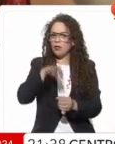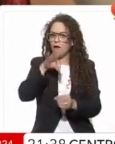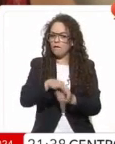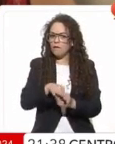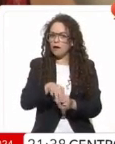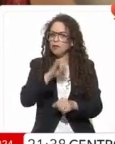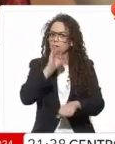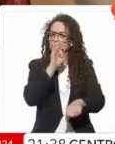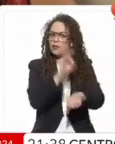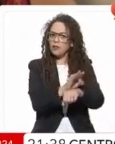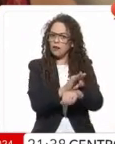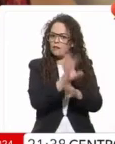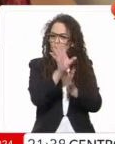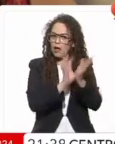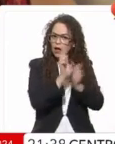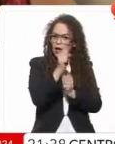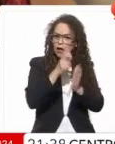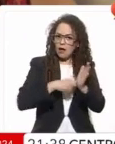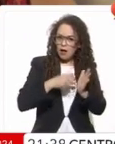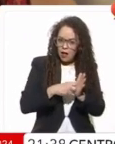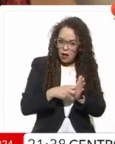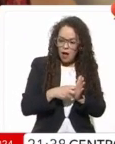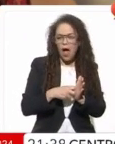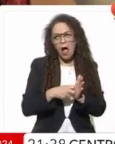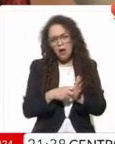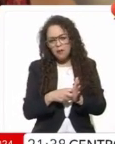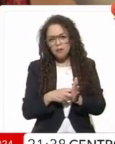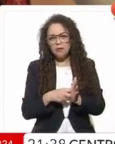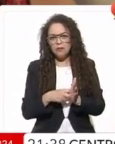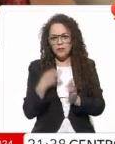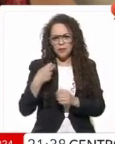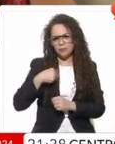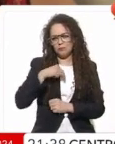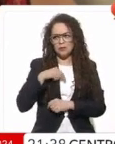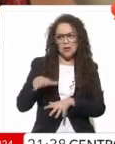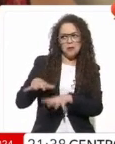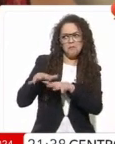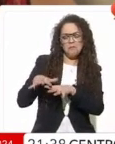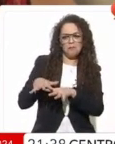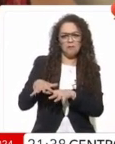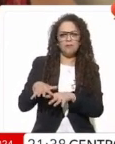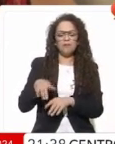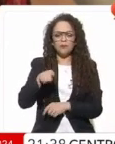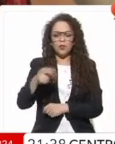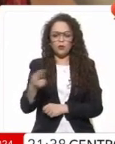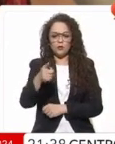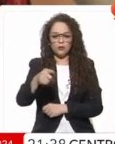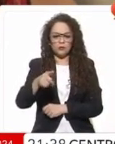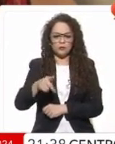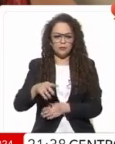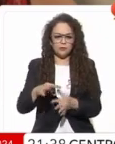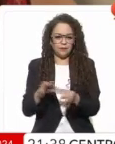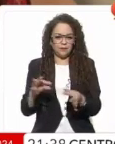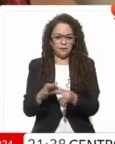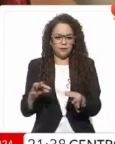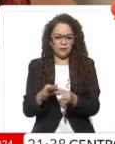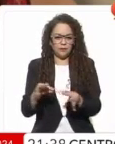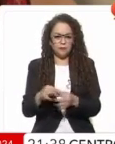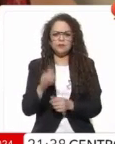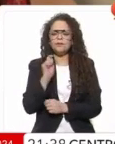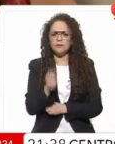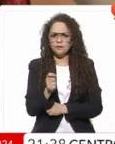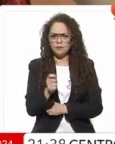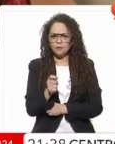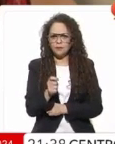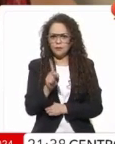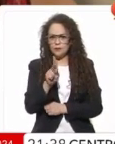usted hace de esta situación que hemos visto en este par de días tiene que ver con una lectura dentro